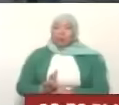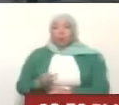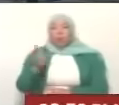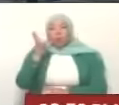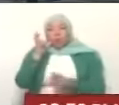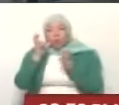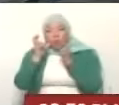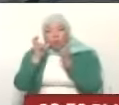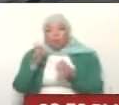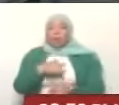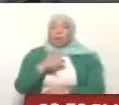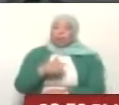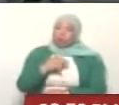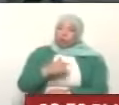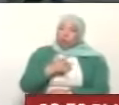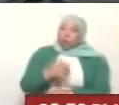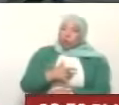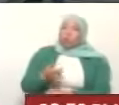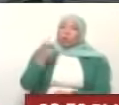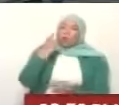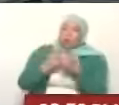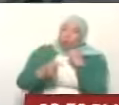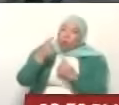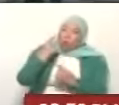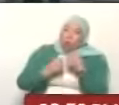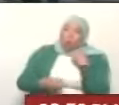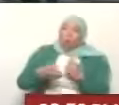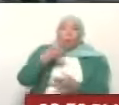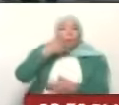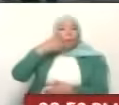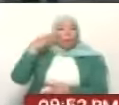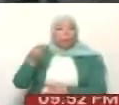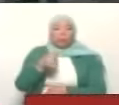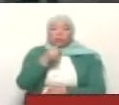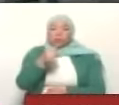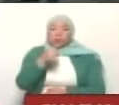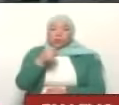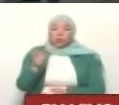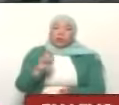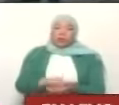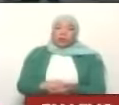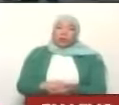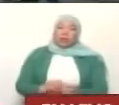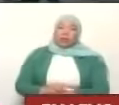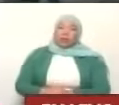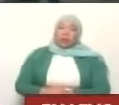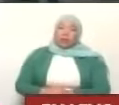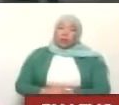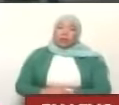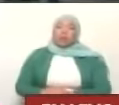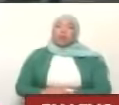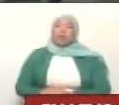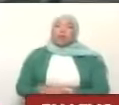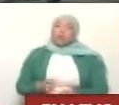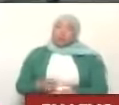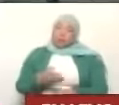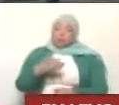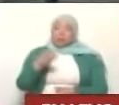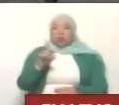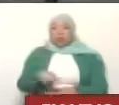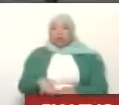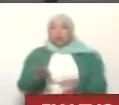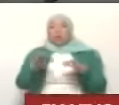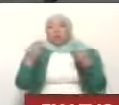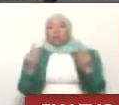llanto, hubo emoción, hubo mucha orgullo también, mucha alegría. Bueno, fue fascinante, definitivamente. Y además